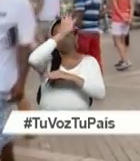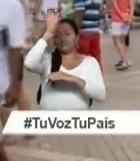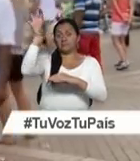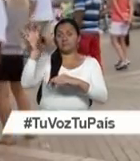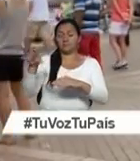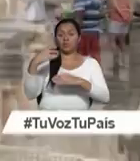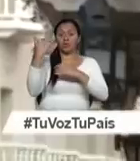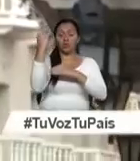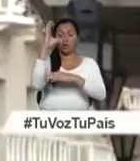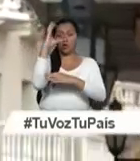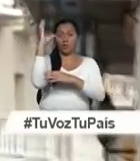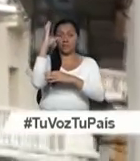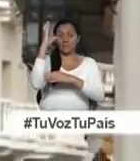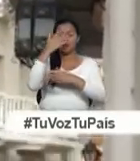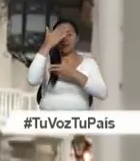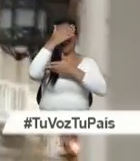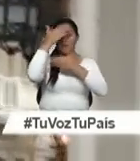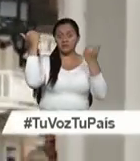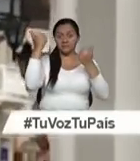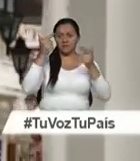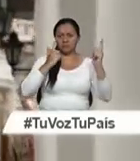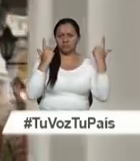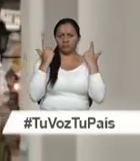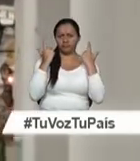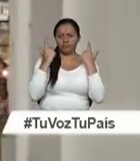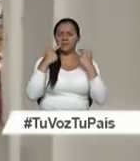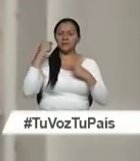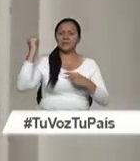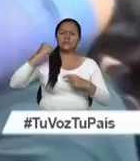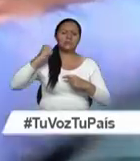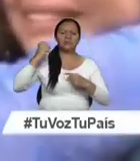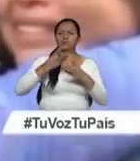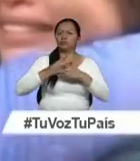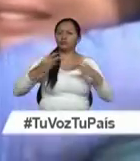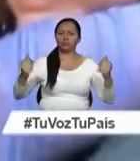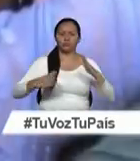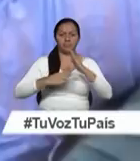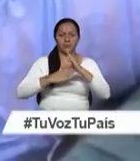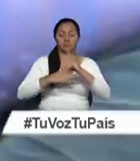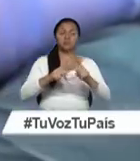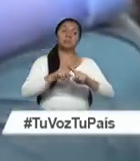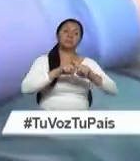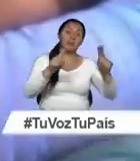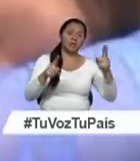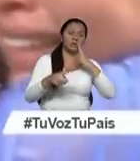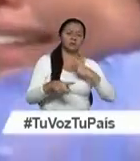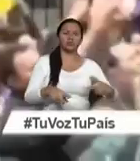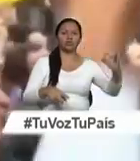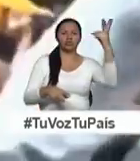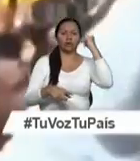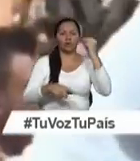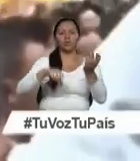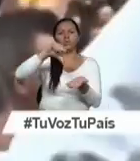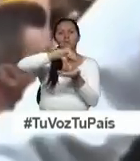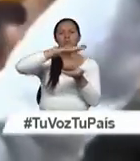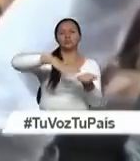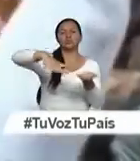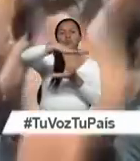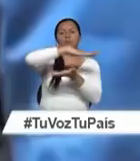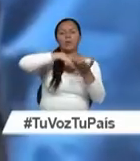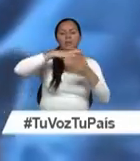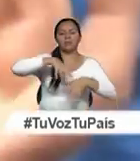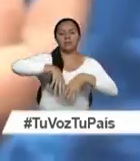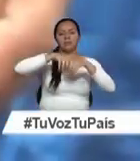donde las FARC está presente, el sí ganó abrumadoramente, pero el no se impuso con una mínima diferencia en